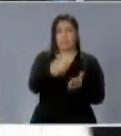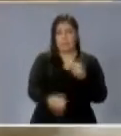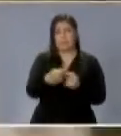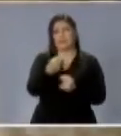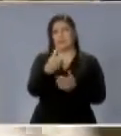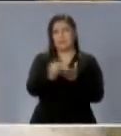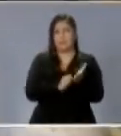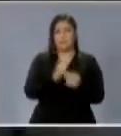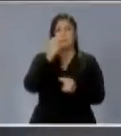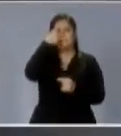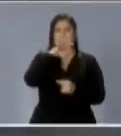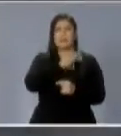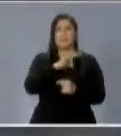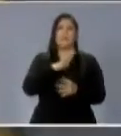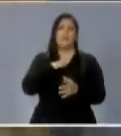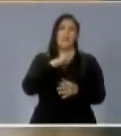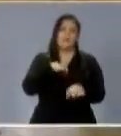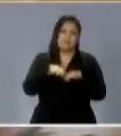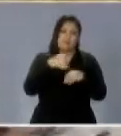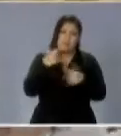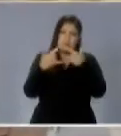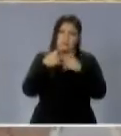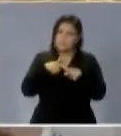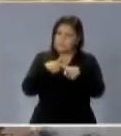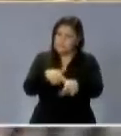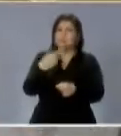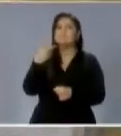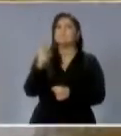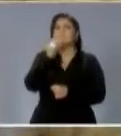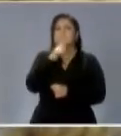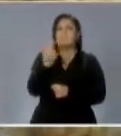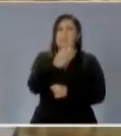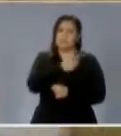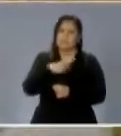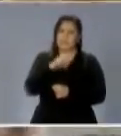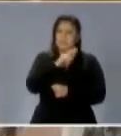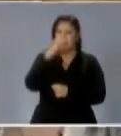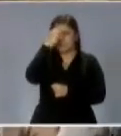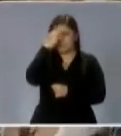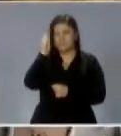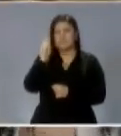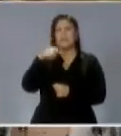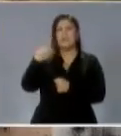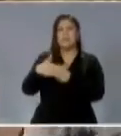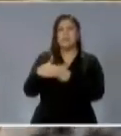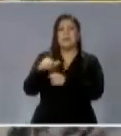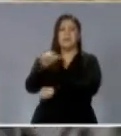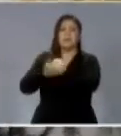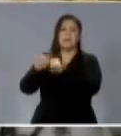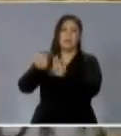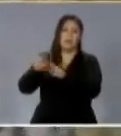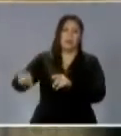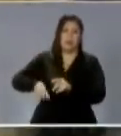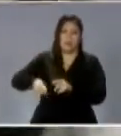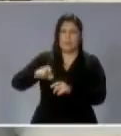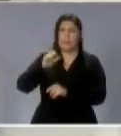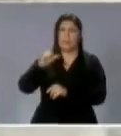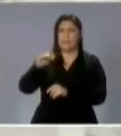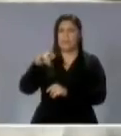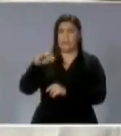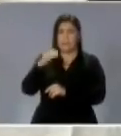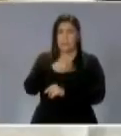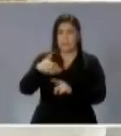que delinea desde los pinos es ajeno a la mayoría. Y tercero, porque los trucos de comunicación a los que recurrió no los puso